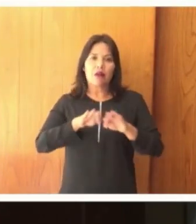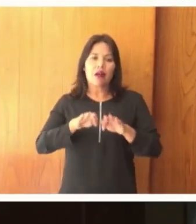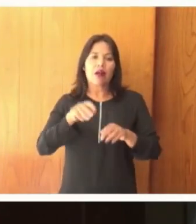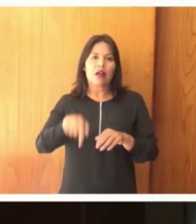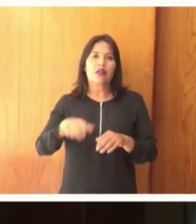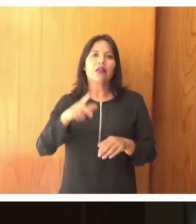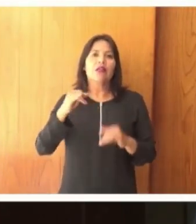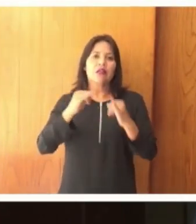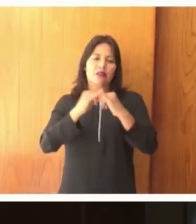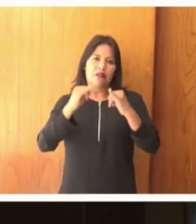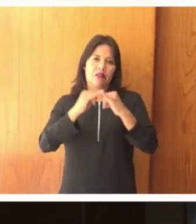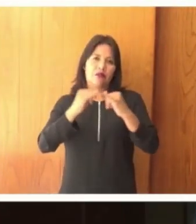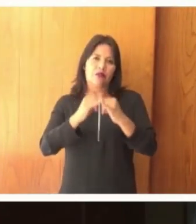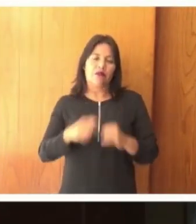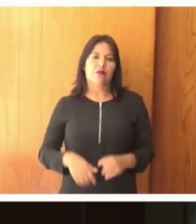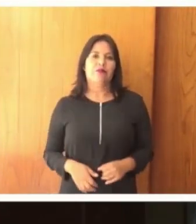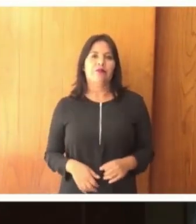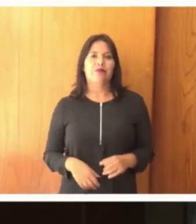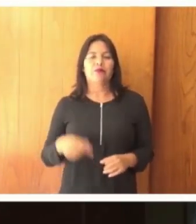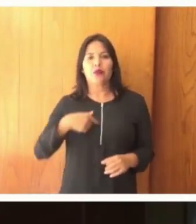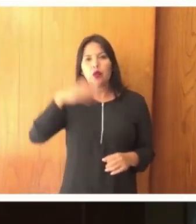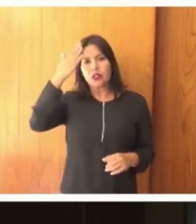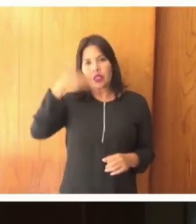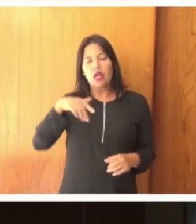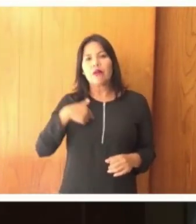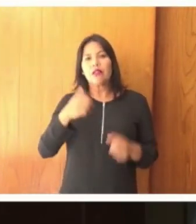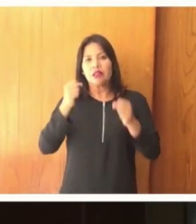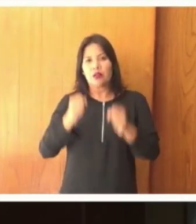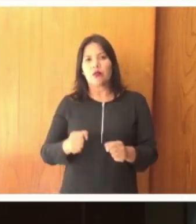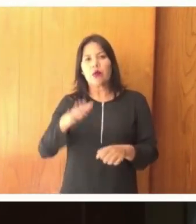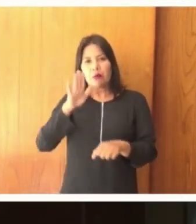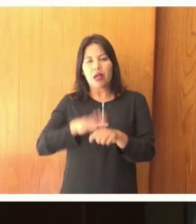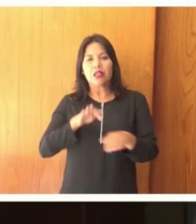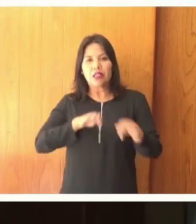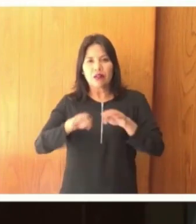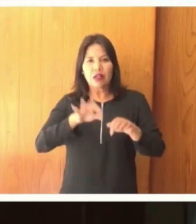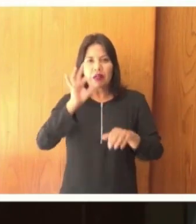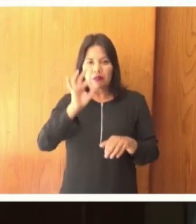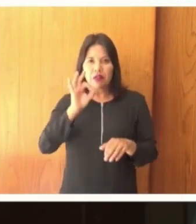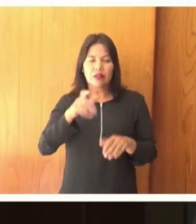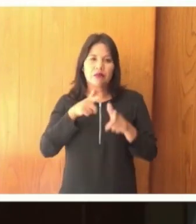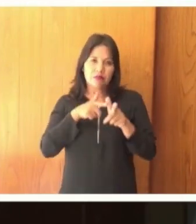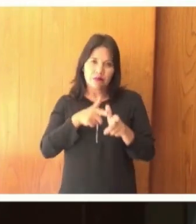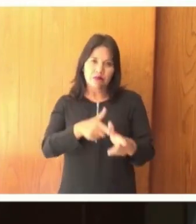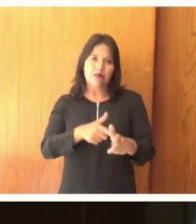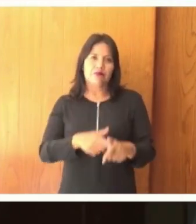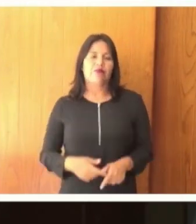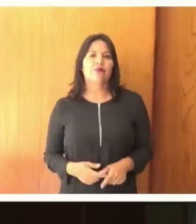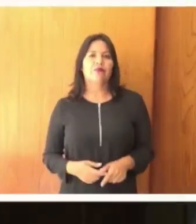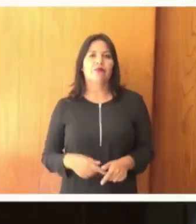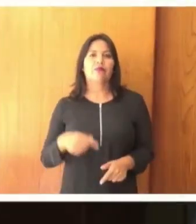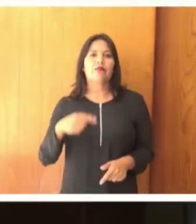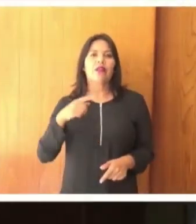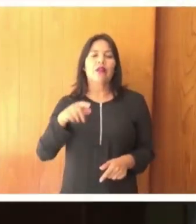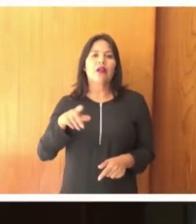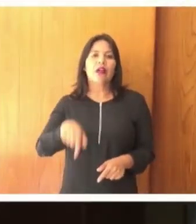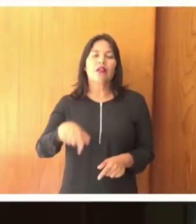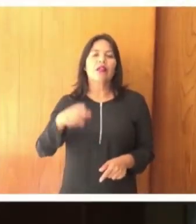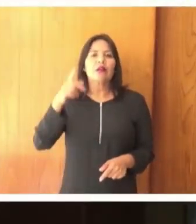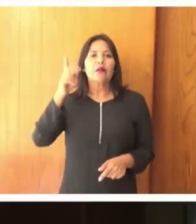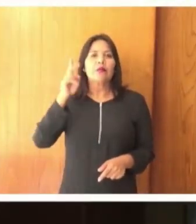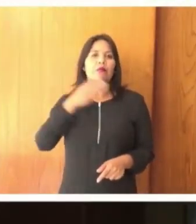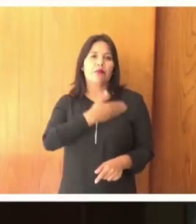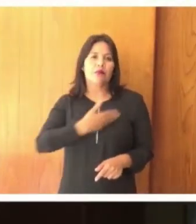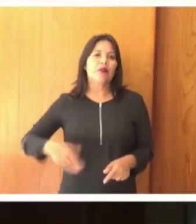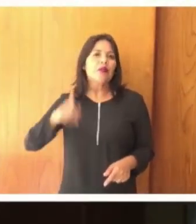este instituto, y sé y estoy seguro que lo seguirá haciendo. Muchas gracias. Tenga de la presidenta municipal de Texcoco, la licenciada